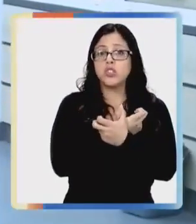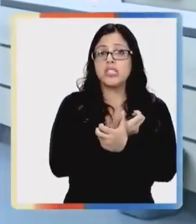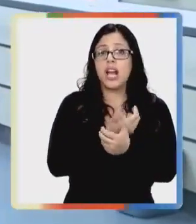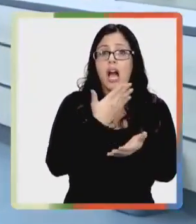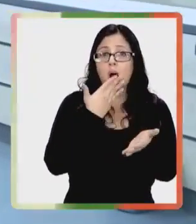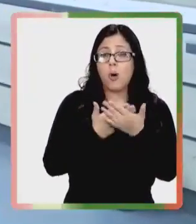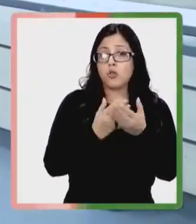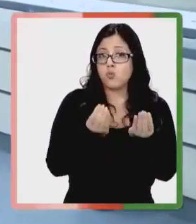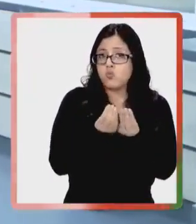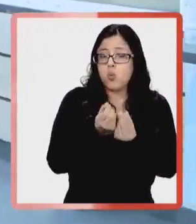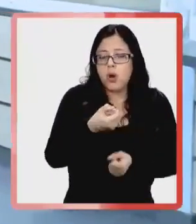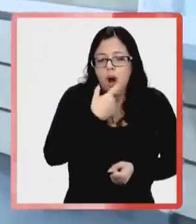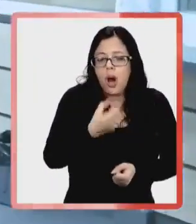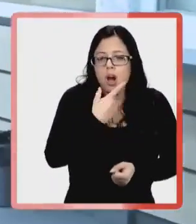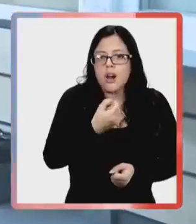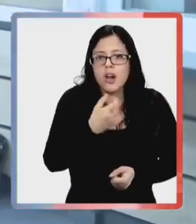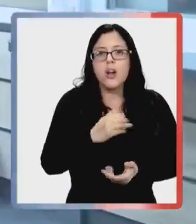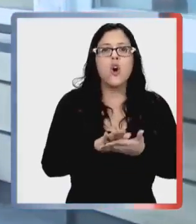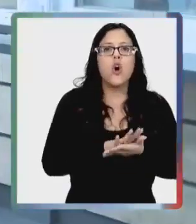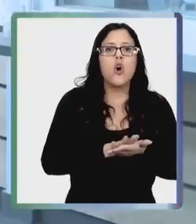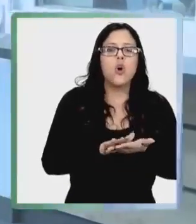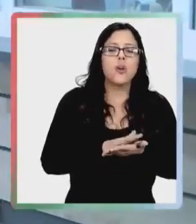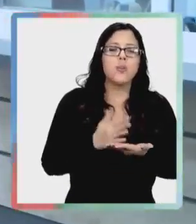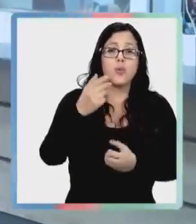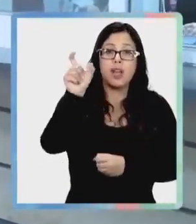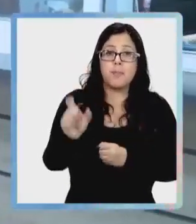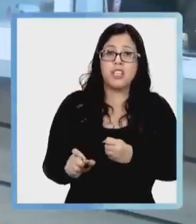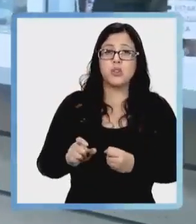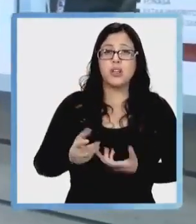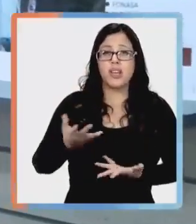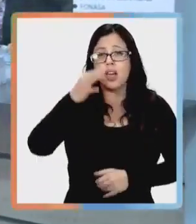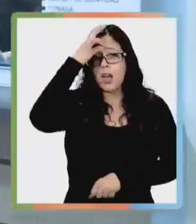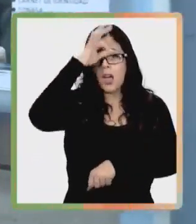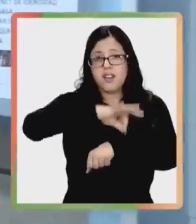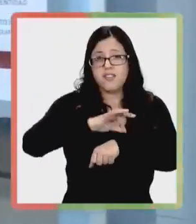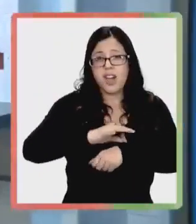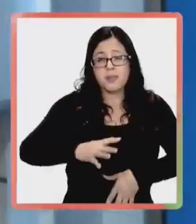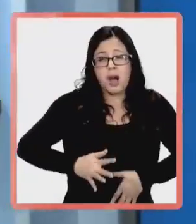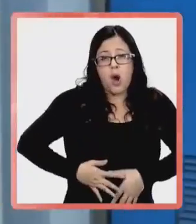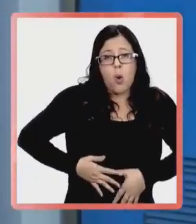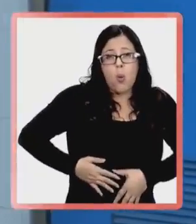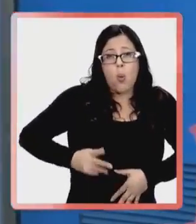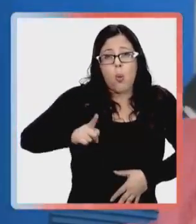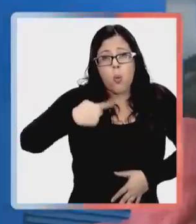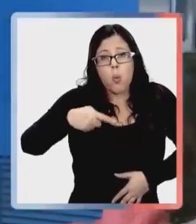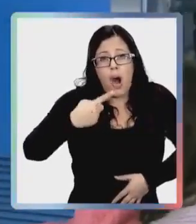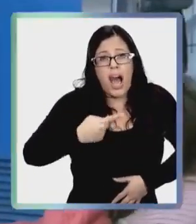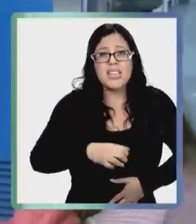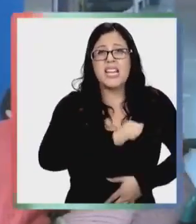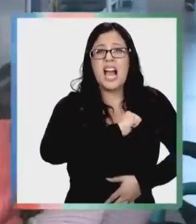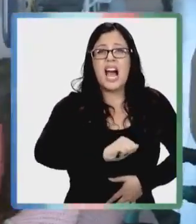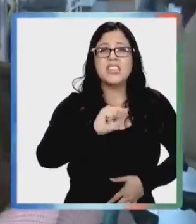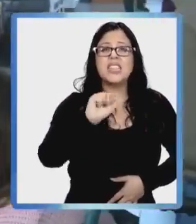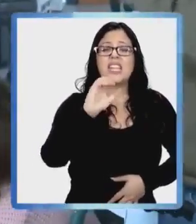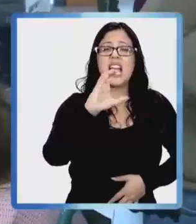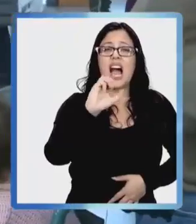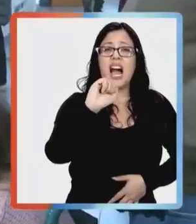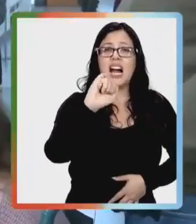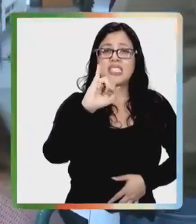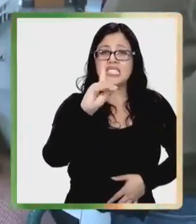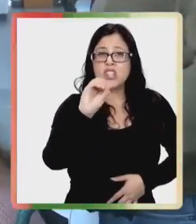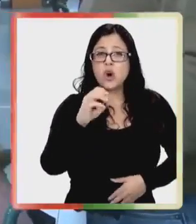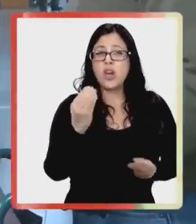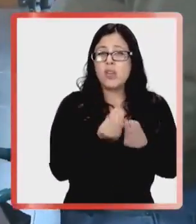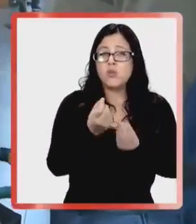dosis altas. Evidentemente, una persona de edad que tiene gastritis crónica, una persona que toma antiácidos, una persona que toma